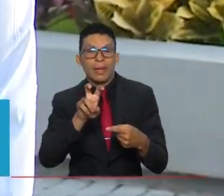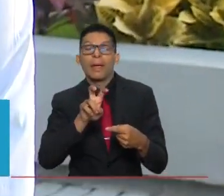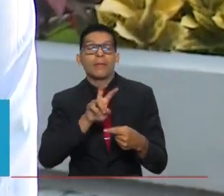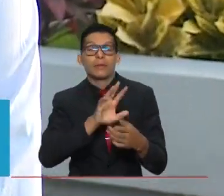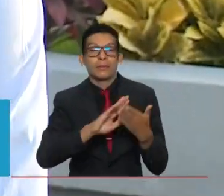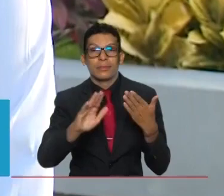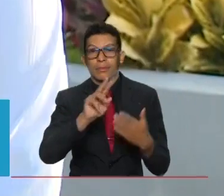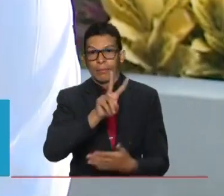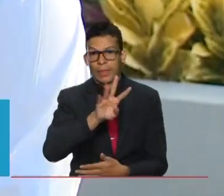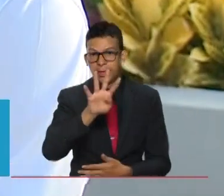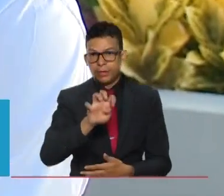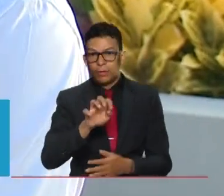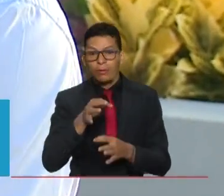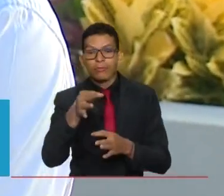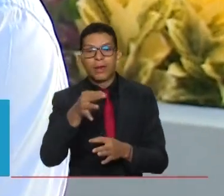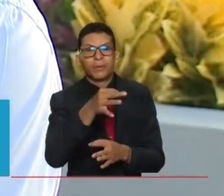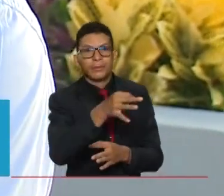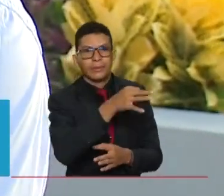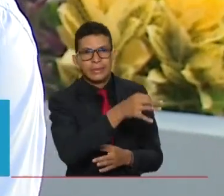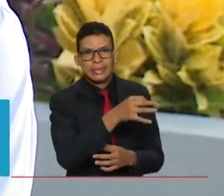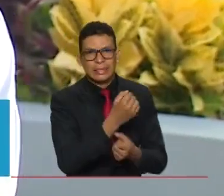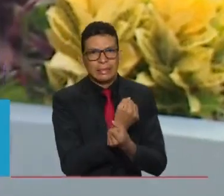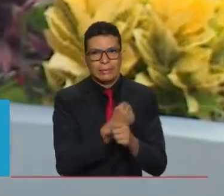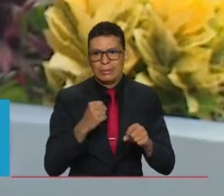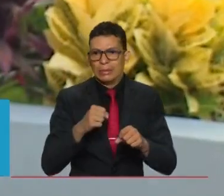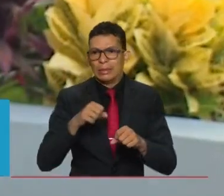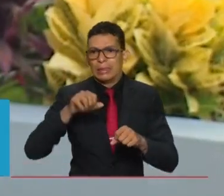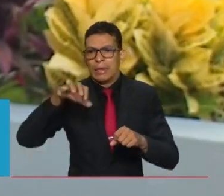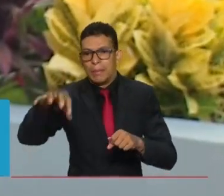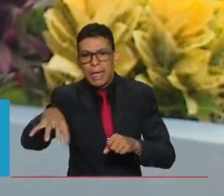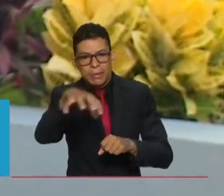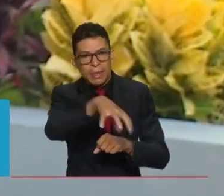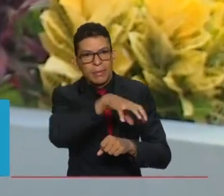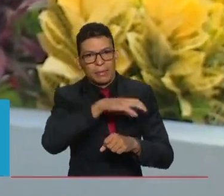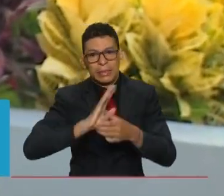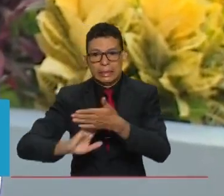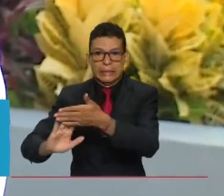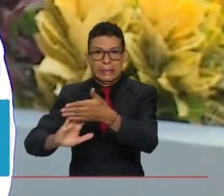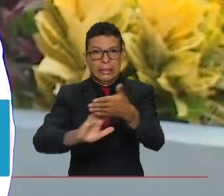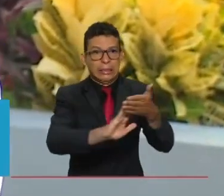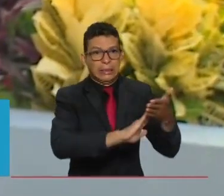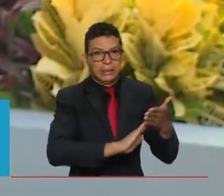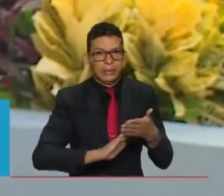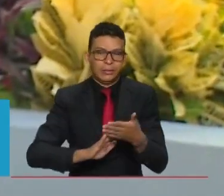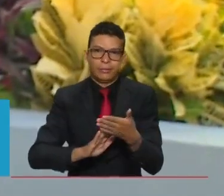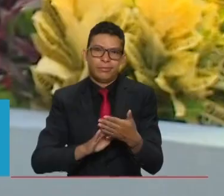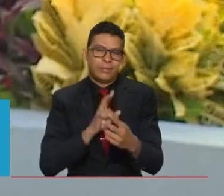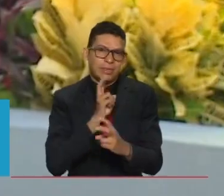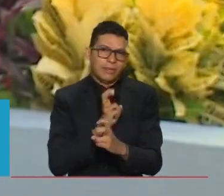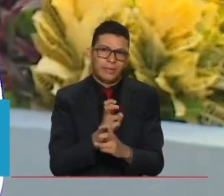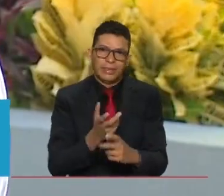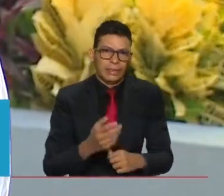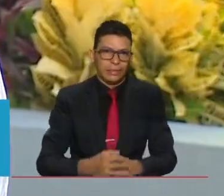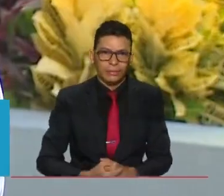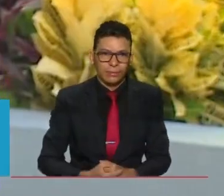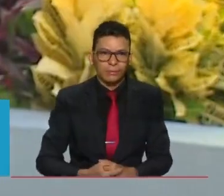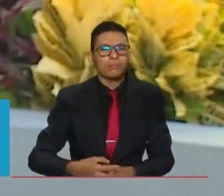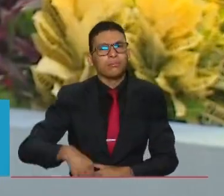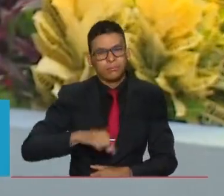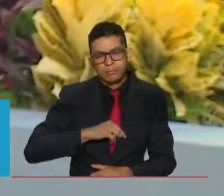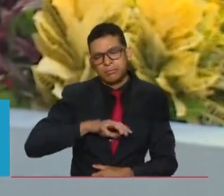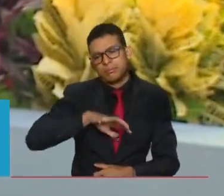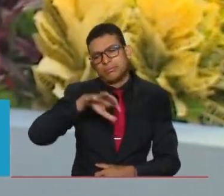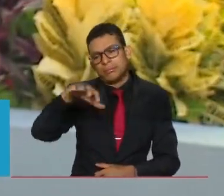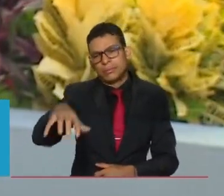las cuales es prácticamente imposible intervenir todos los puestos de salud en el mismo tiempo. Hemos realizado intervenciones